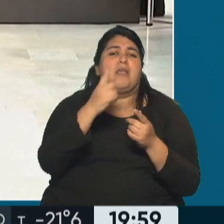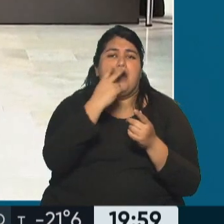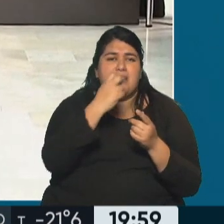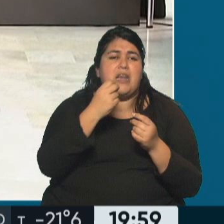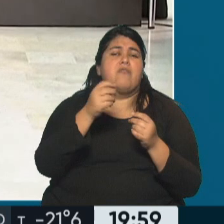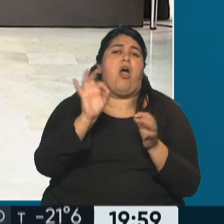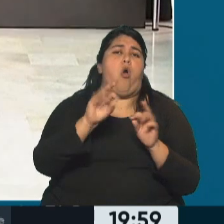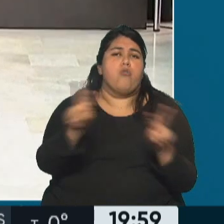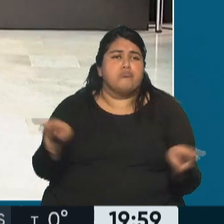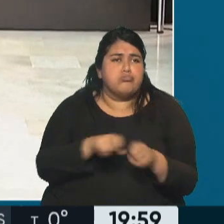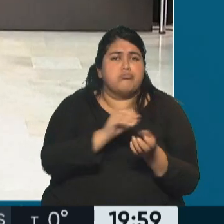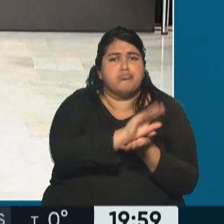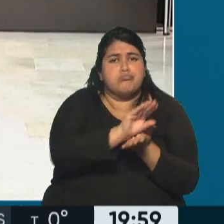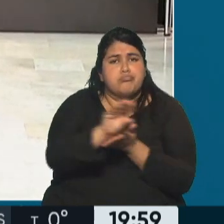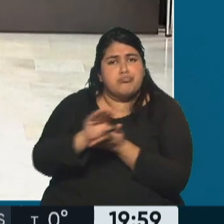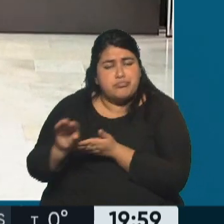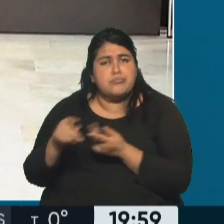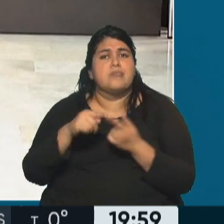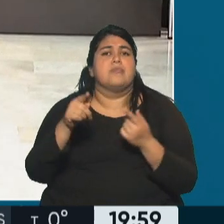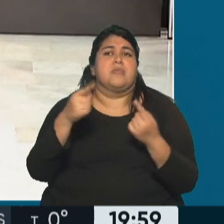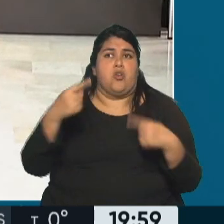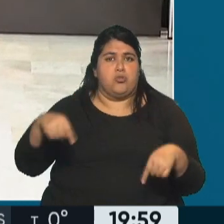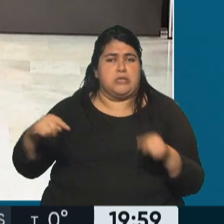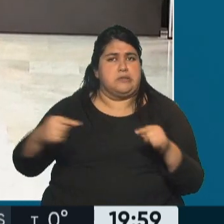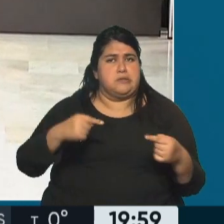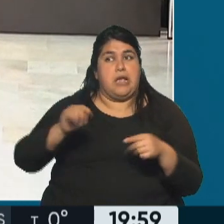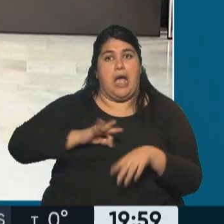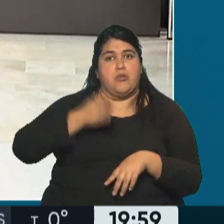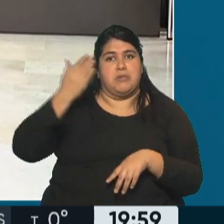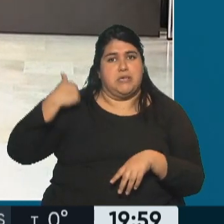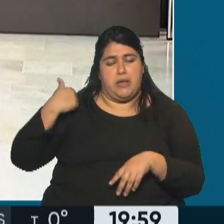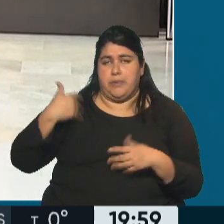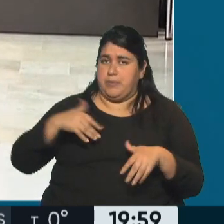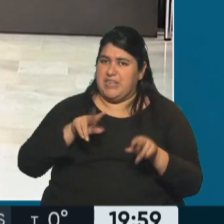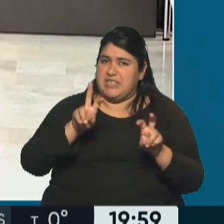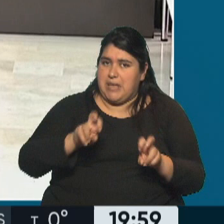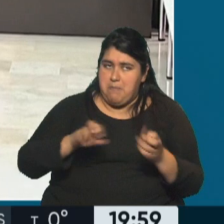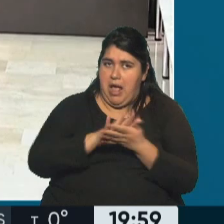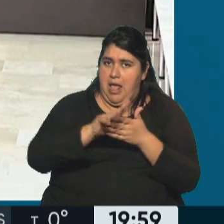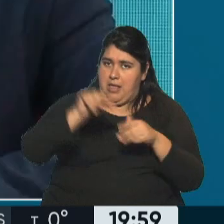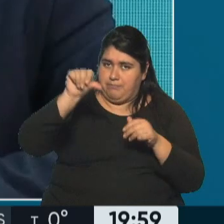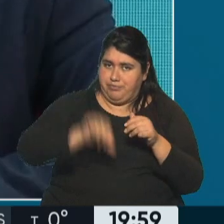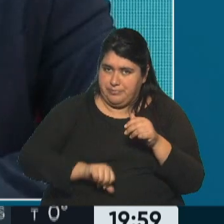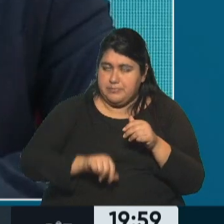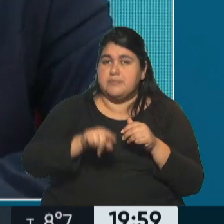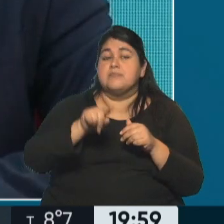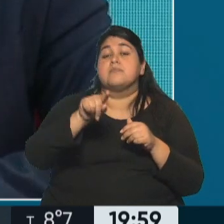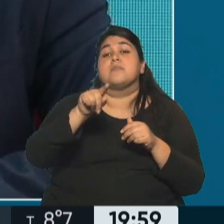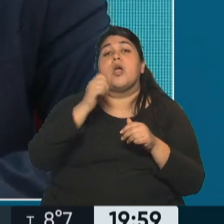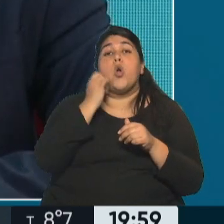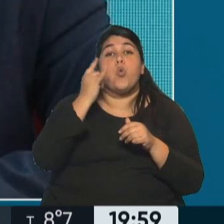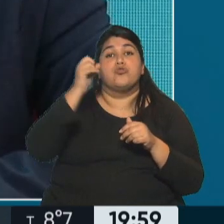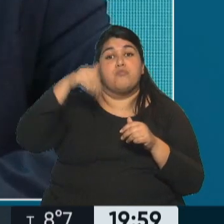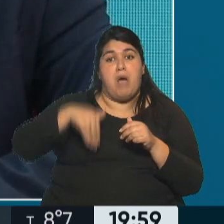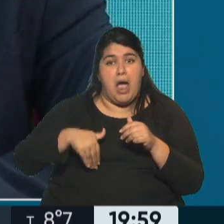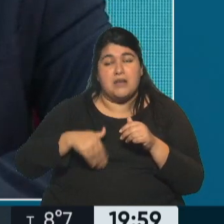subsidios. Muchas internas acaloradas hubo durante este año y el año pasado respecto de este tema. Recordemos, Guzmán no pudo echar